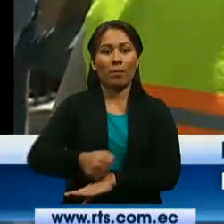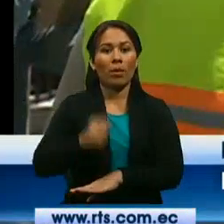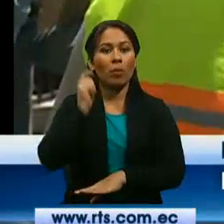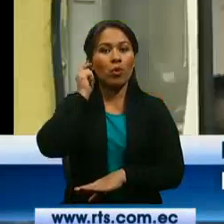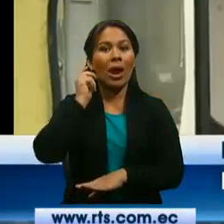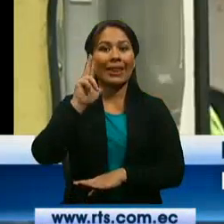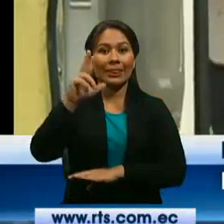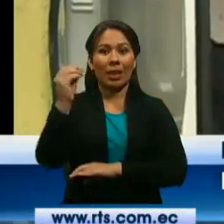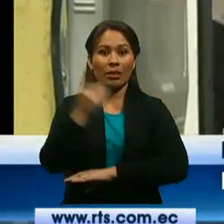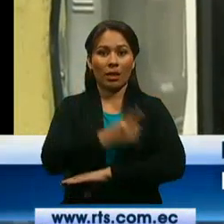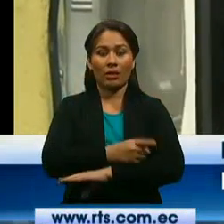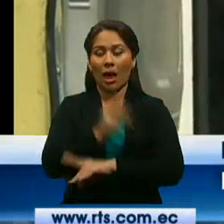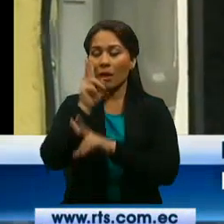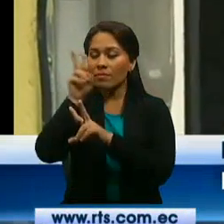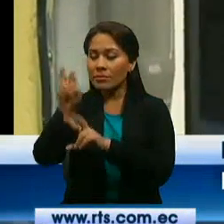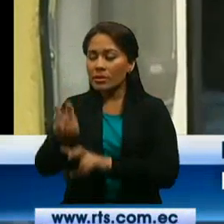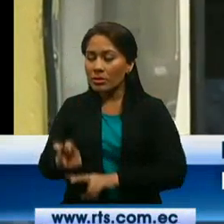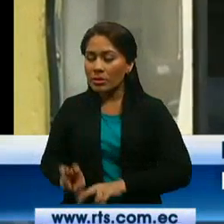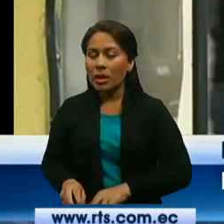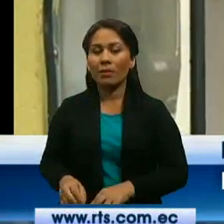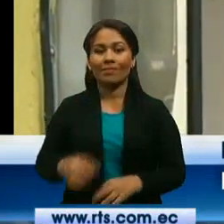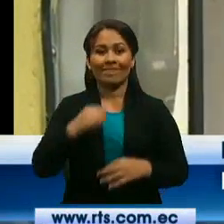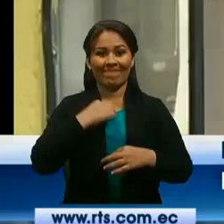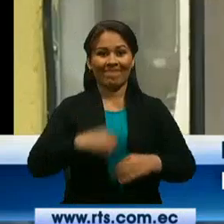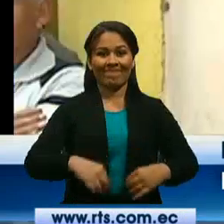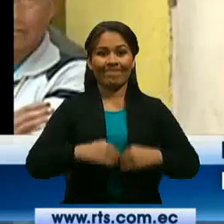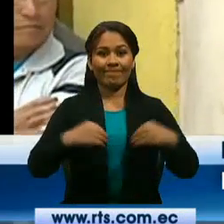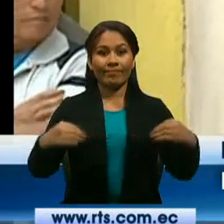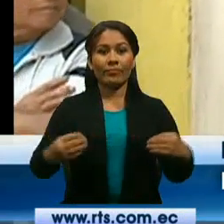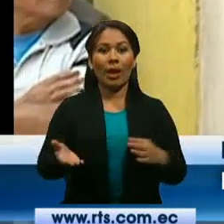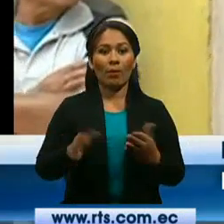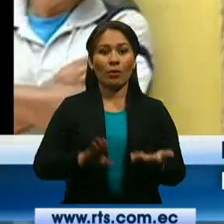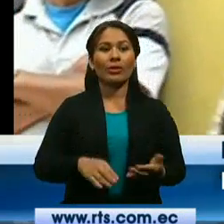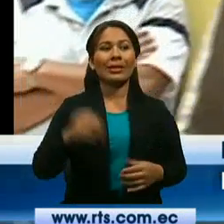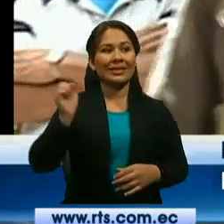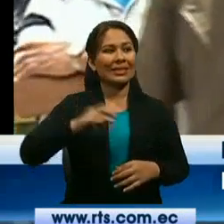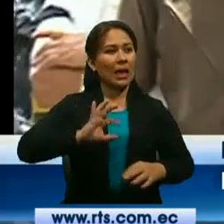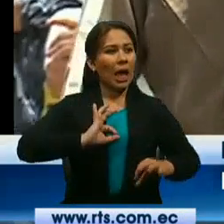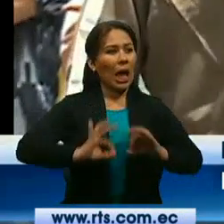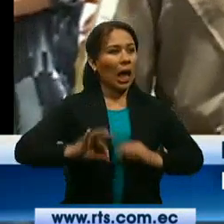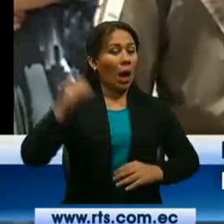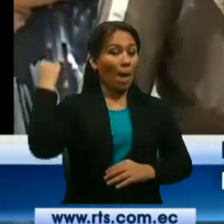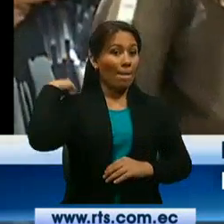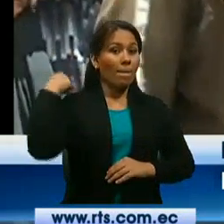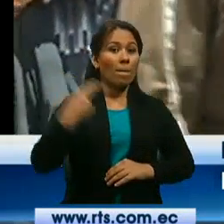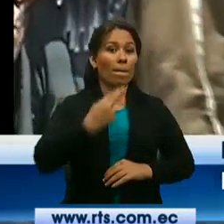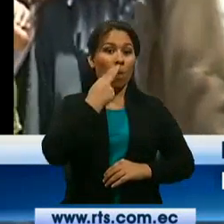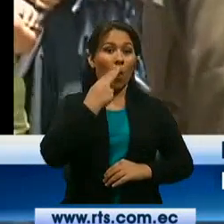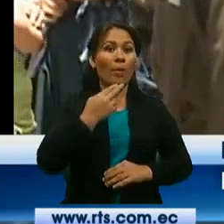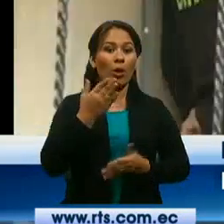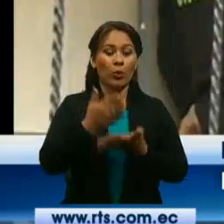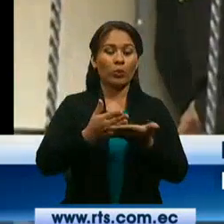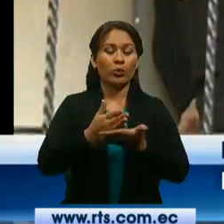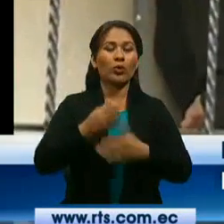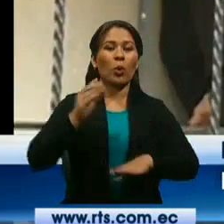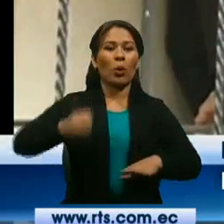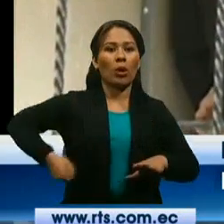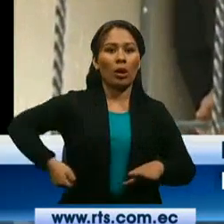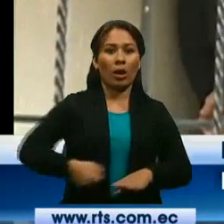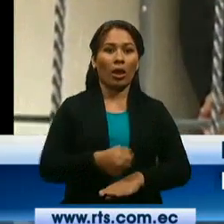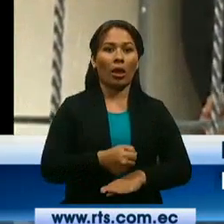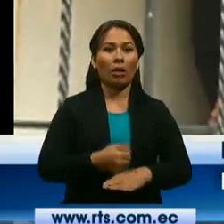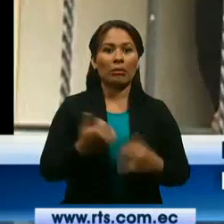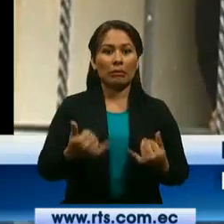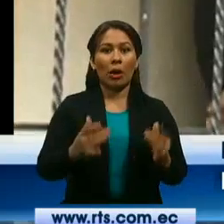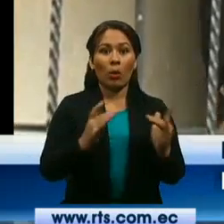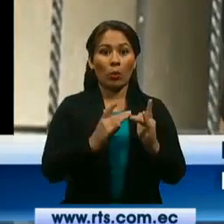30 días de instrucción fiscal. La autopsia reveló que la causa de la muerte fue laceración de pulmón provocada por un arma cortopunzante. Los restos